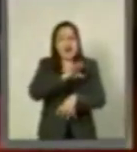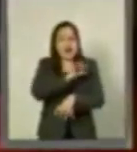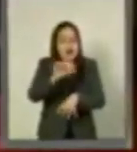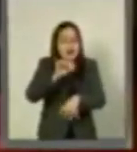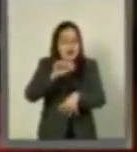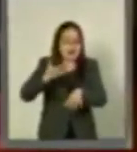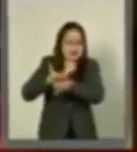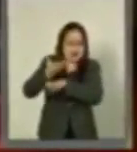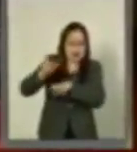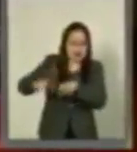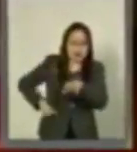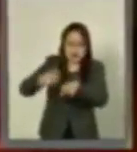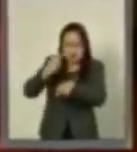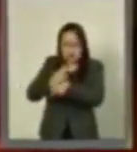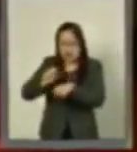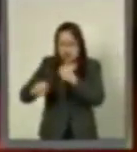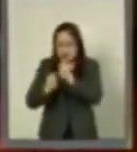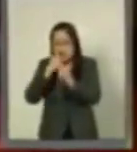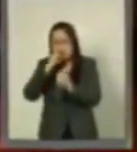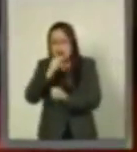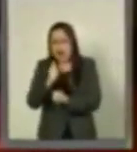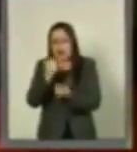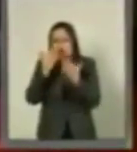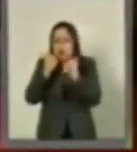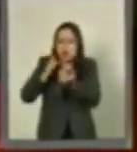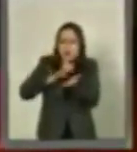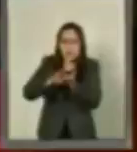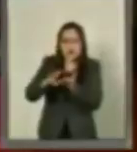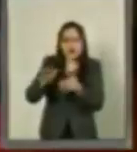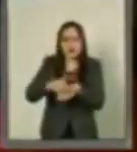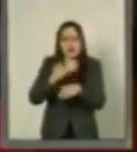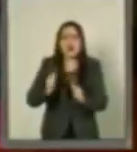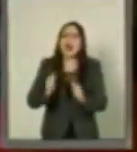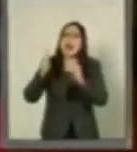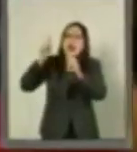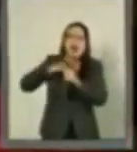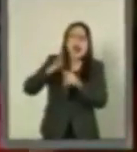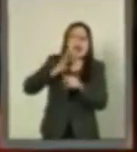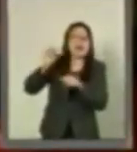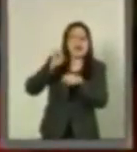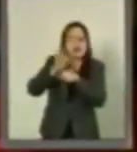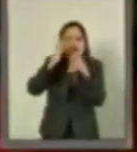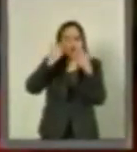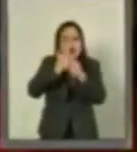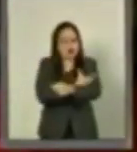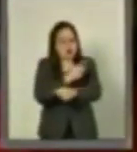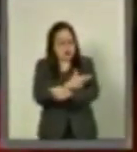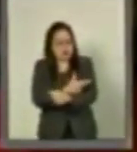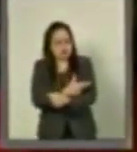Estados, yo era gobernador, sin respaldo y sin apoyo, porque desde arriba no había coordinación.